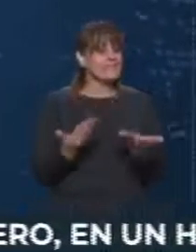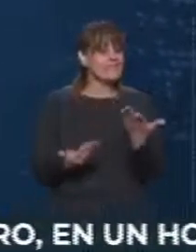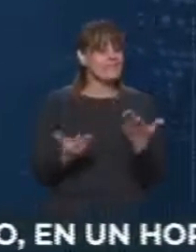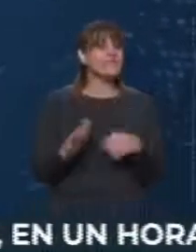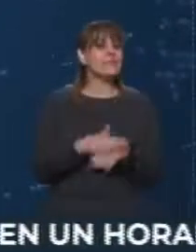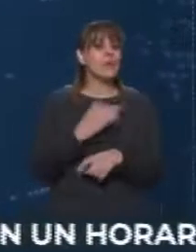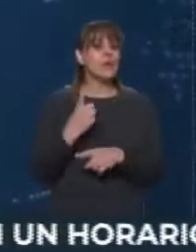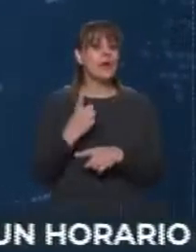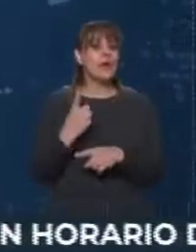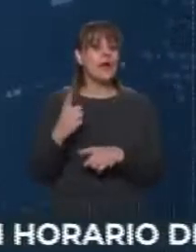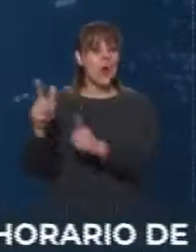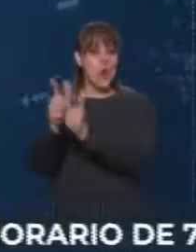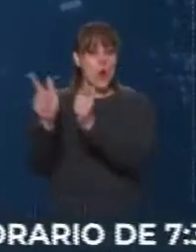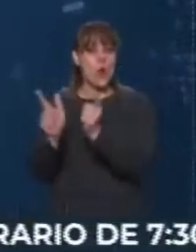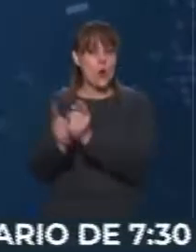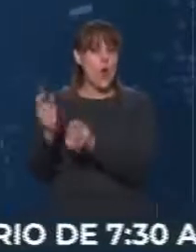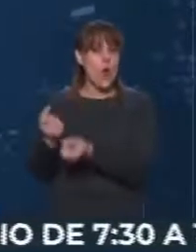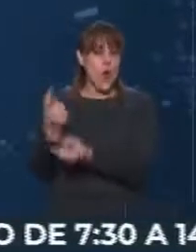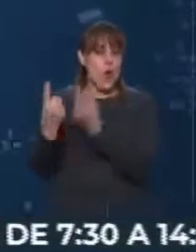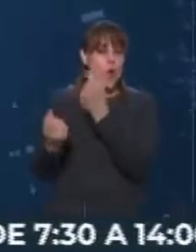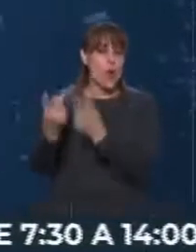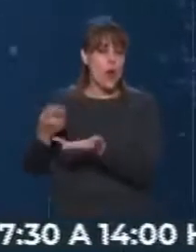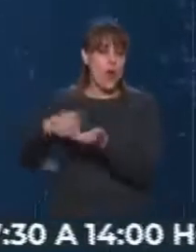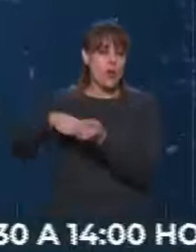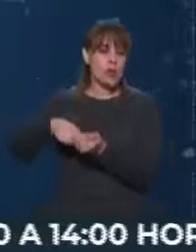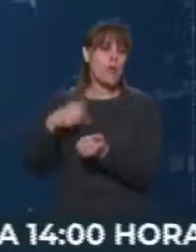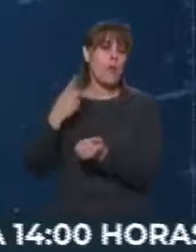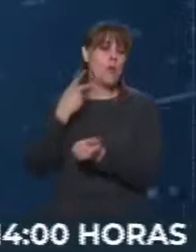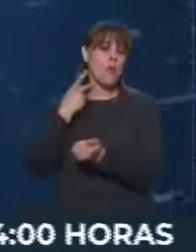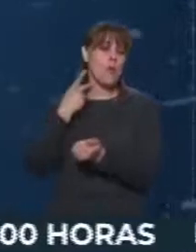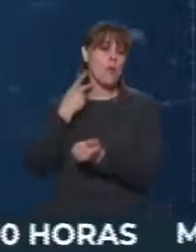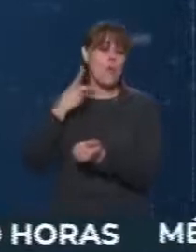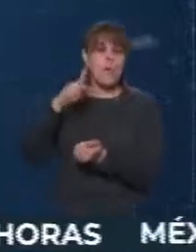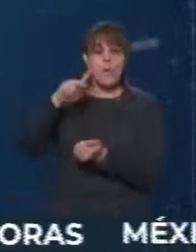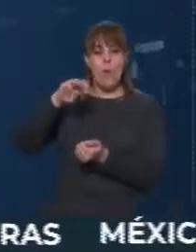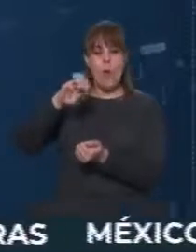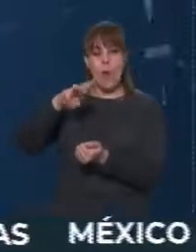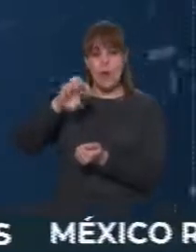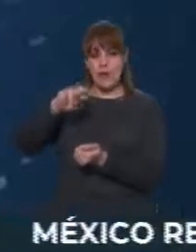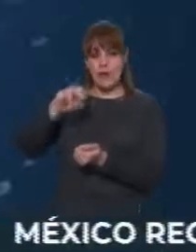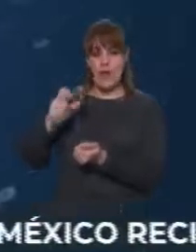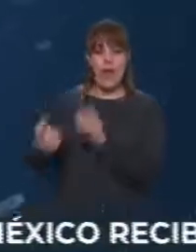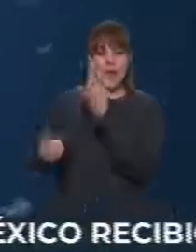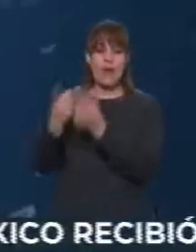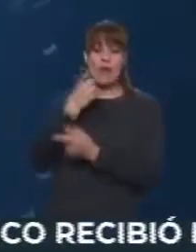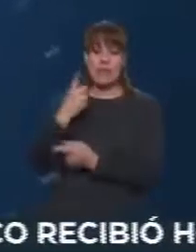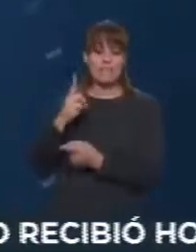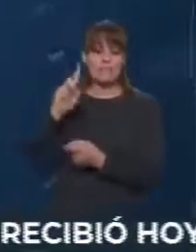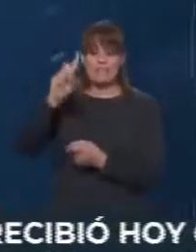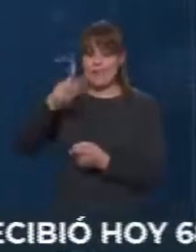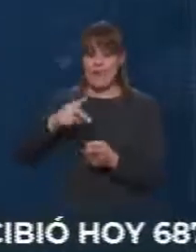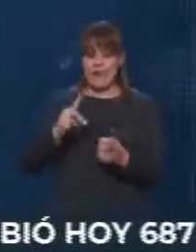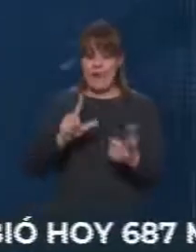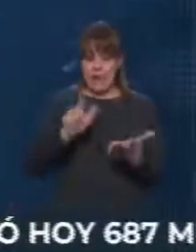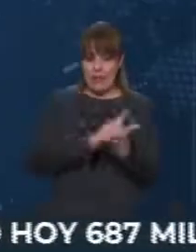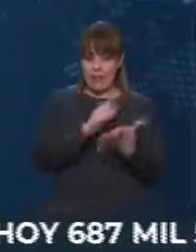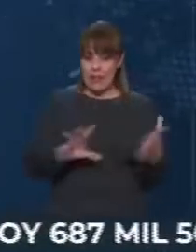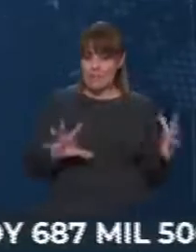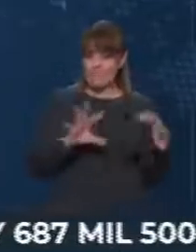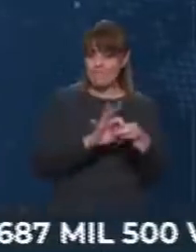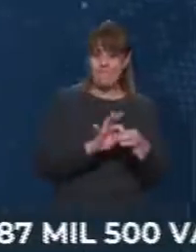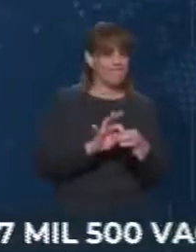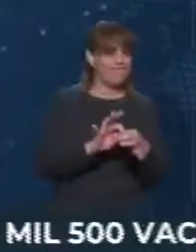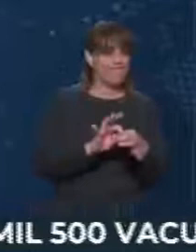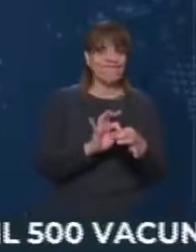de Morena, incluso una buena parte del partido Morena, que está diciendo que es anticonstitucional, como tú bien lo